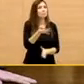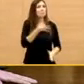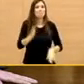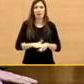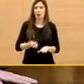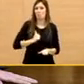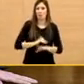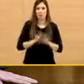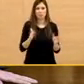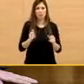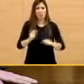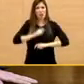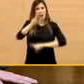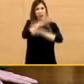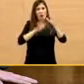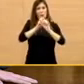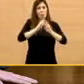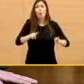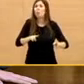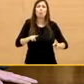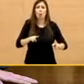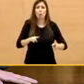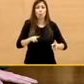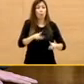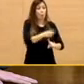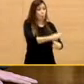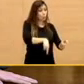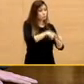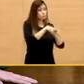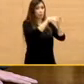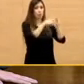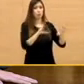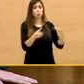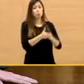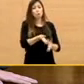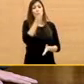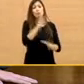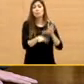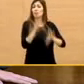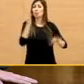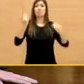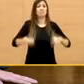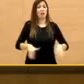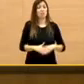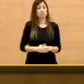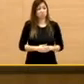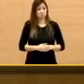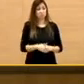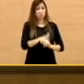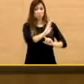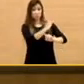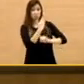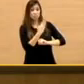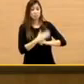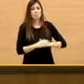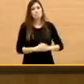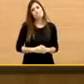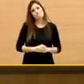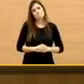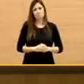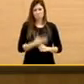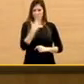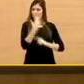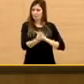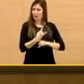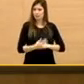Sin embargo, ustedes han decidido el Partido Socialista. Ha decidido y encima nos ha planteado algo ciertamente engañoso. Un falso dilema, señor